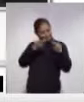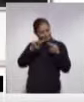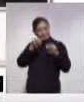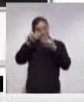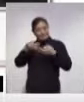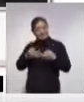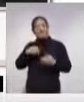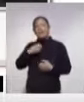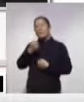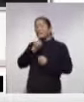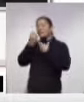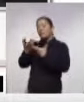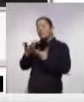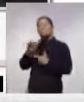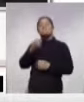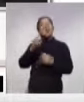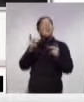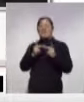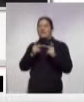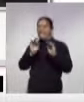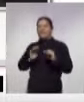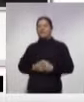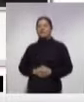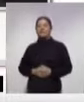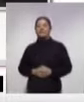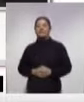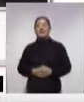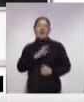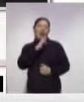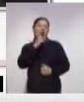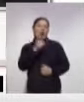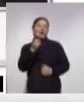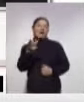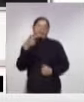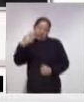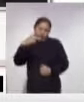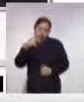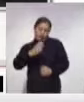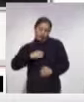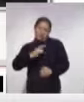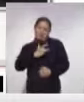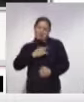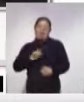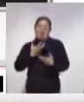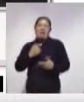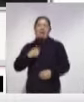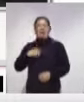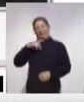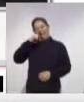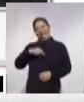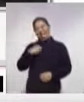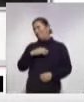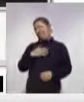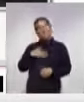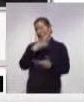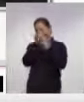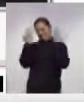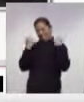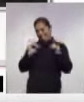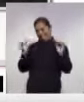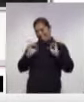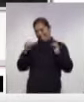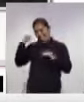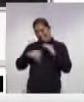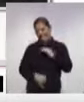decir exactamente lo que queremos decir. Lo ideal sería que venga de tu propia inspiración, pero si de repente por ahí nos falla la musa, pues nada